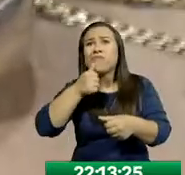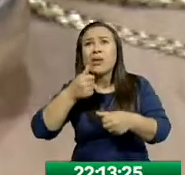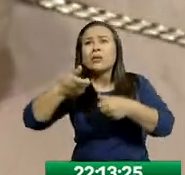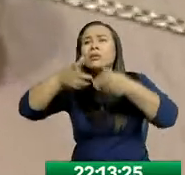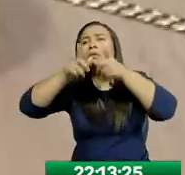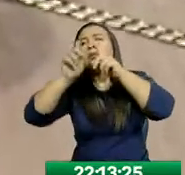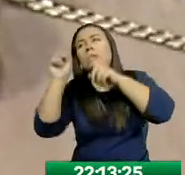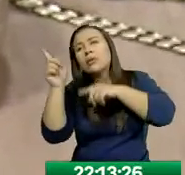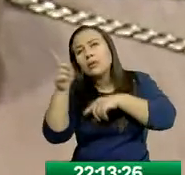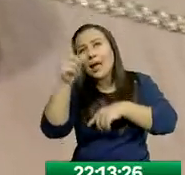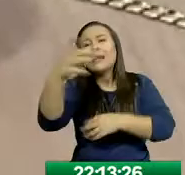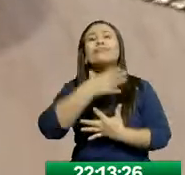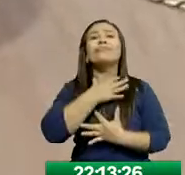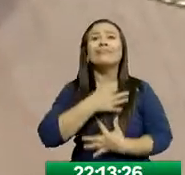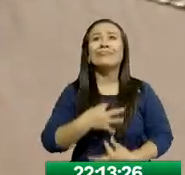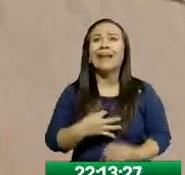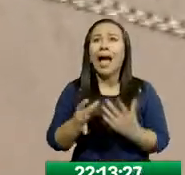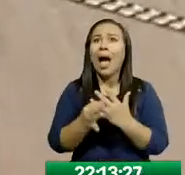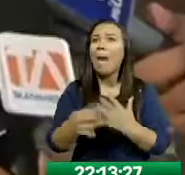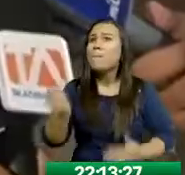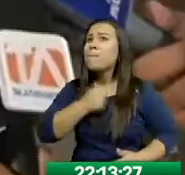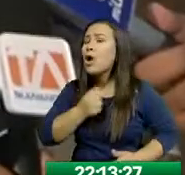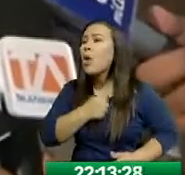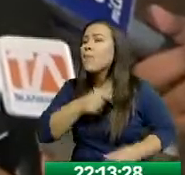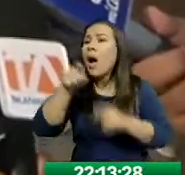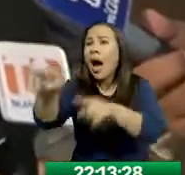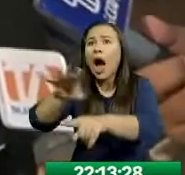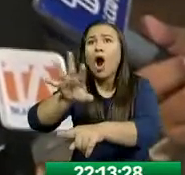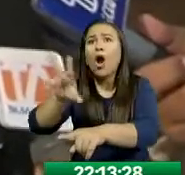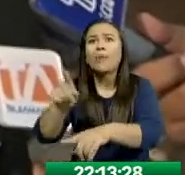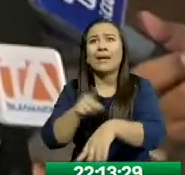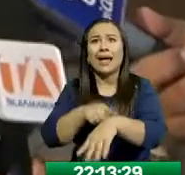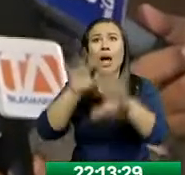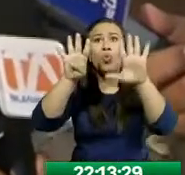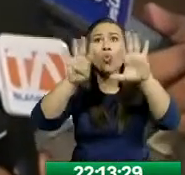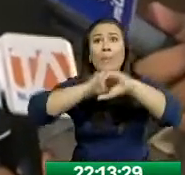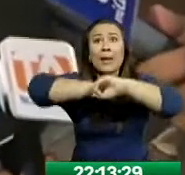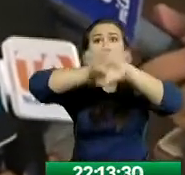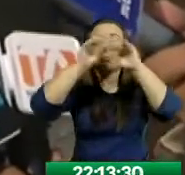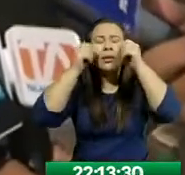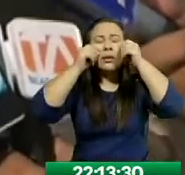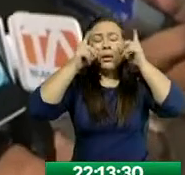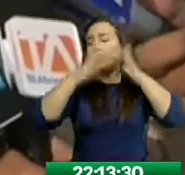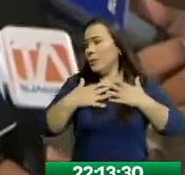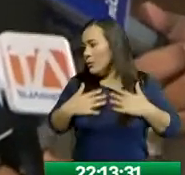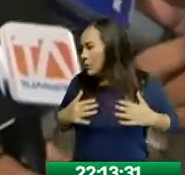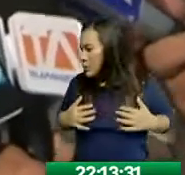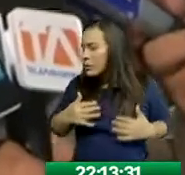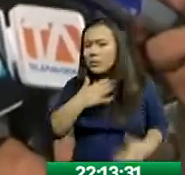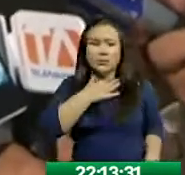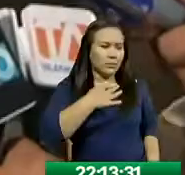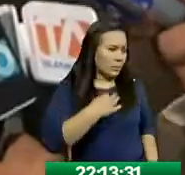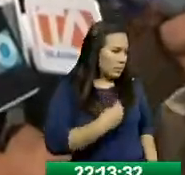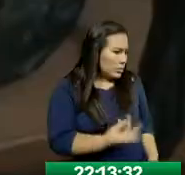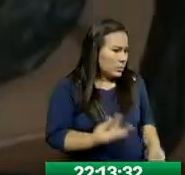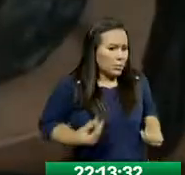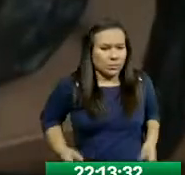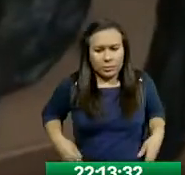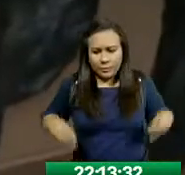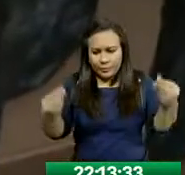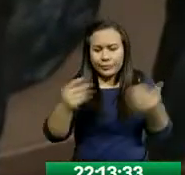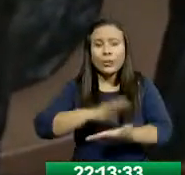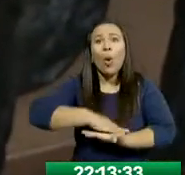lograron identificar sus pertenencias. Ellos a las 9 de la mañana del día siguiente se despiertan sin sus 4